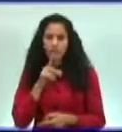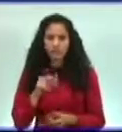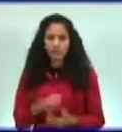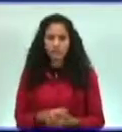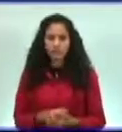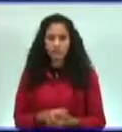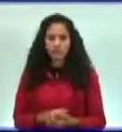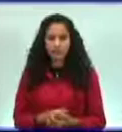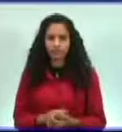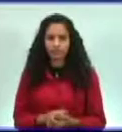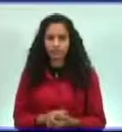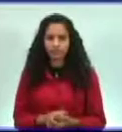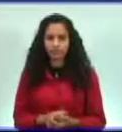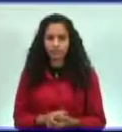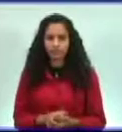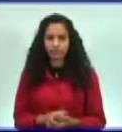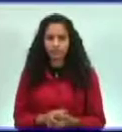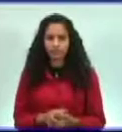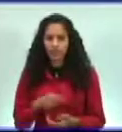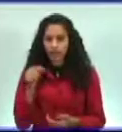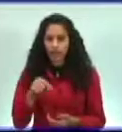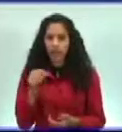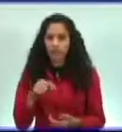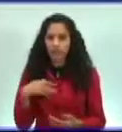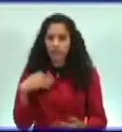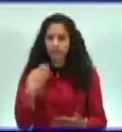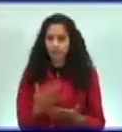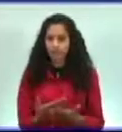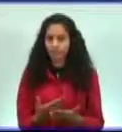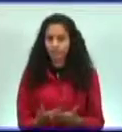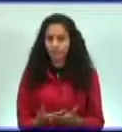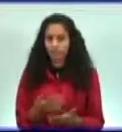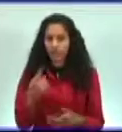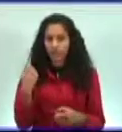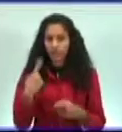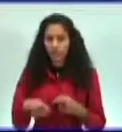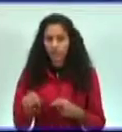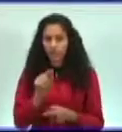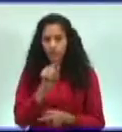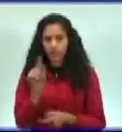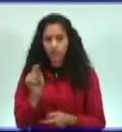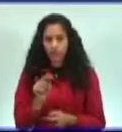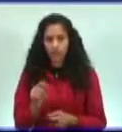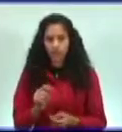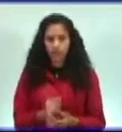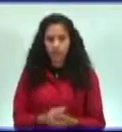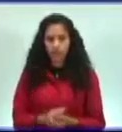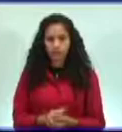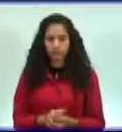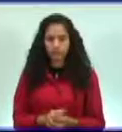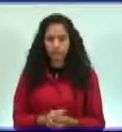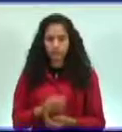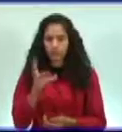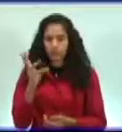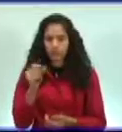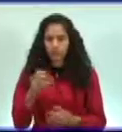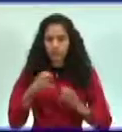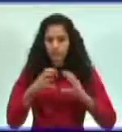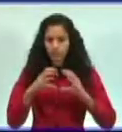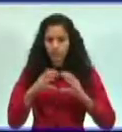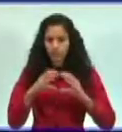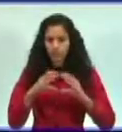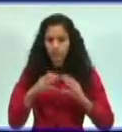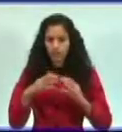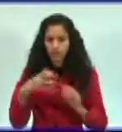amarillo. Pues ahora les propongo la siguiente actividad. ¿Cuántos